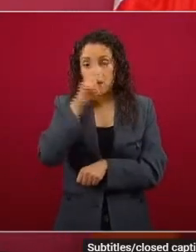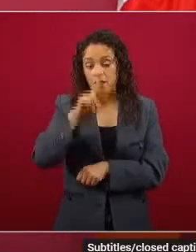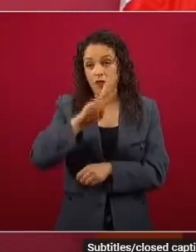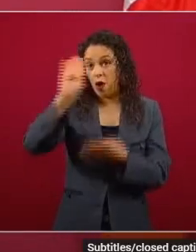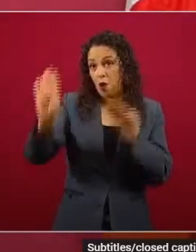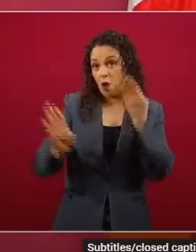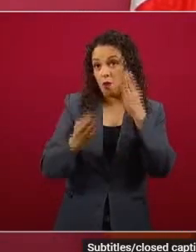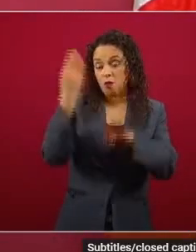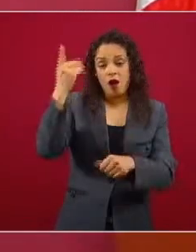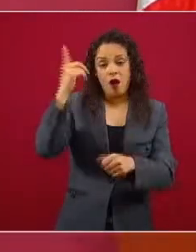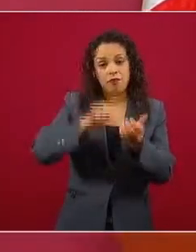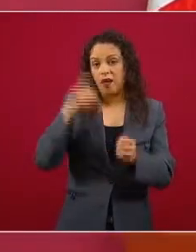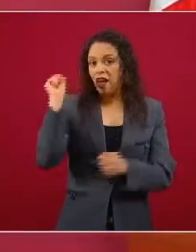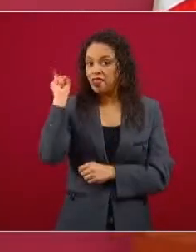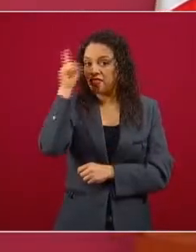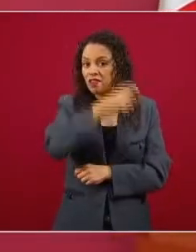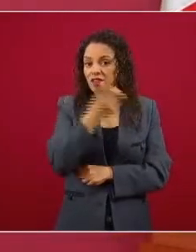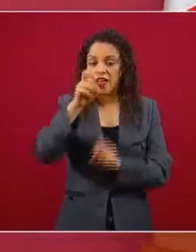y no productores,